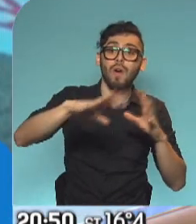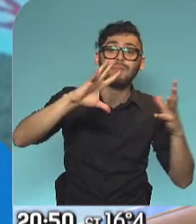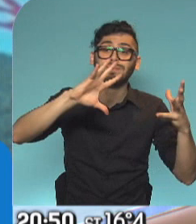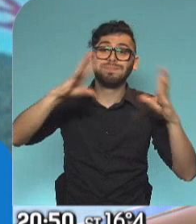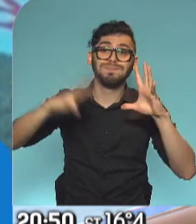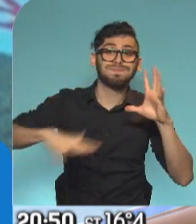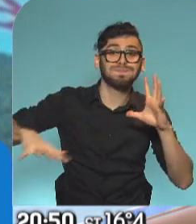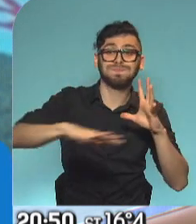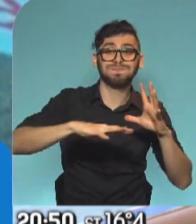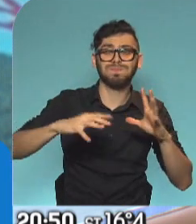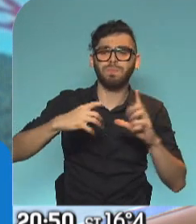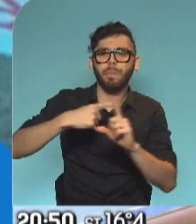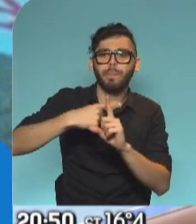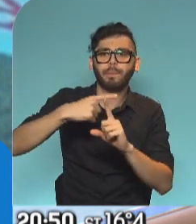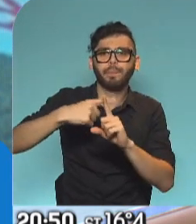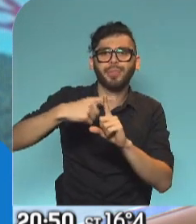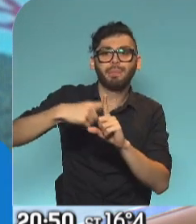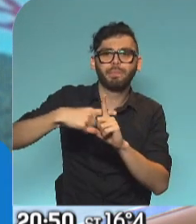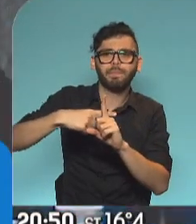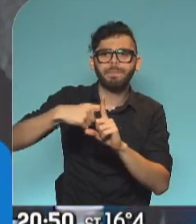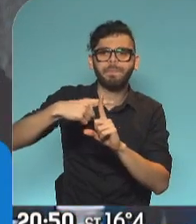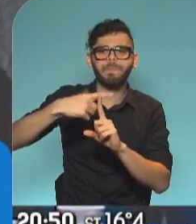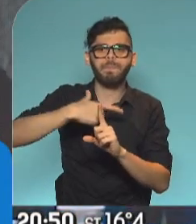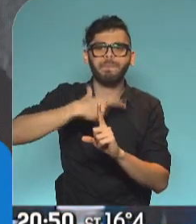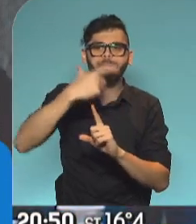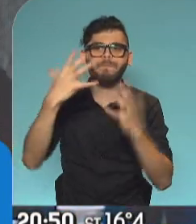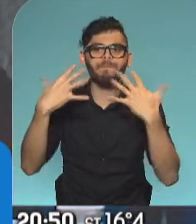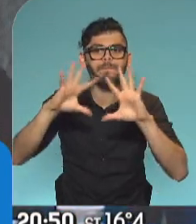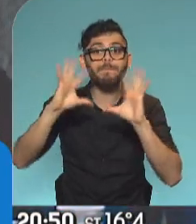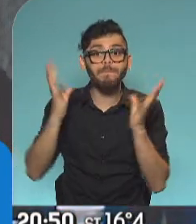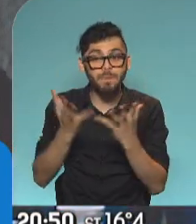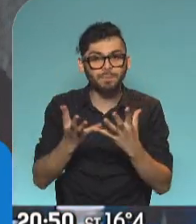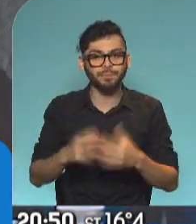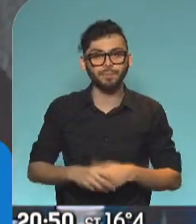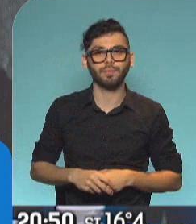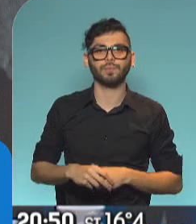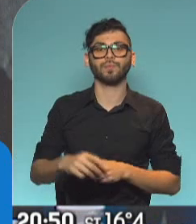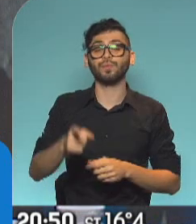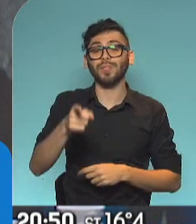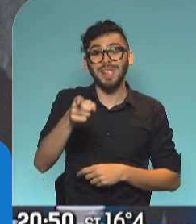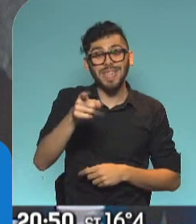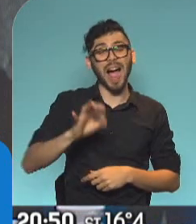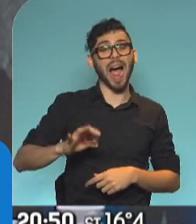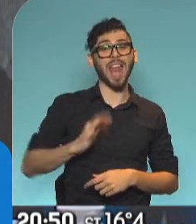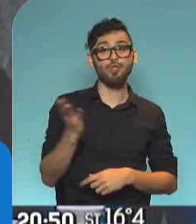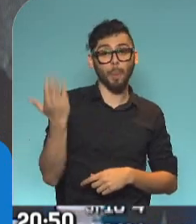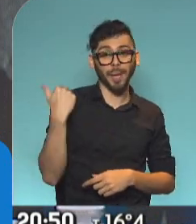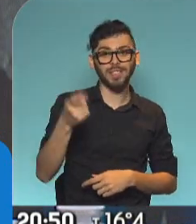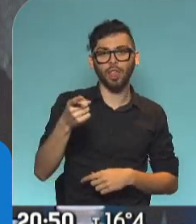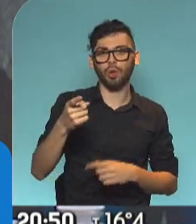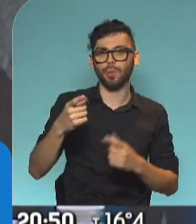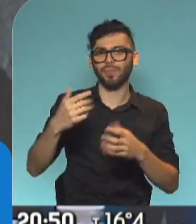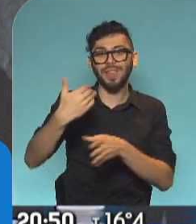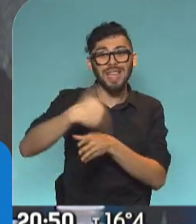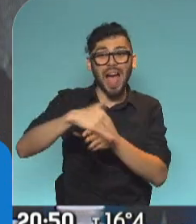expanda el COVID-19, pero que por supuesto que se volvió a reflotar hoy. Sí, efectivamente, Gaby, eso es importante resaltar. Esto, el año pasado tuvimos las